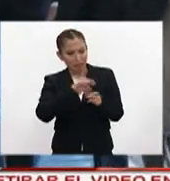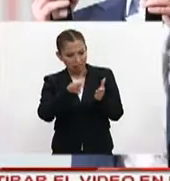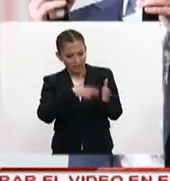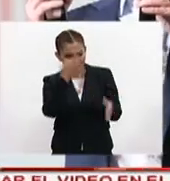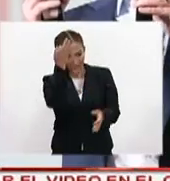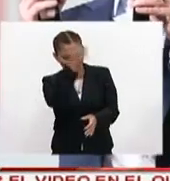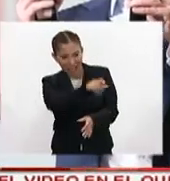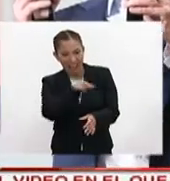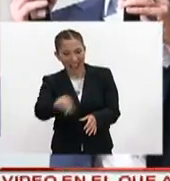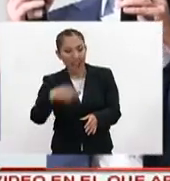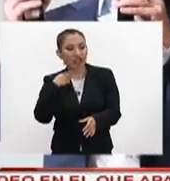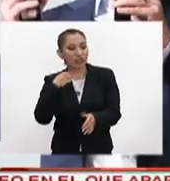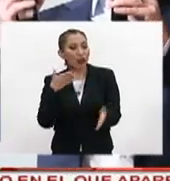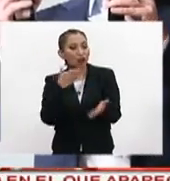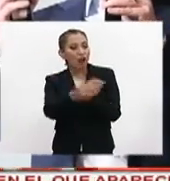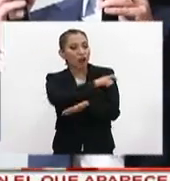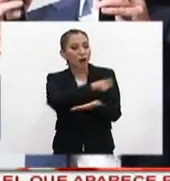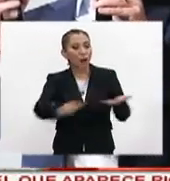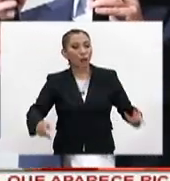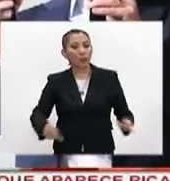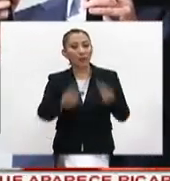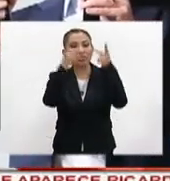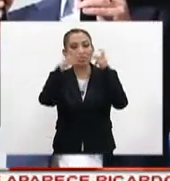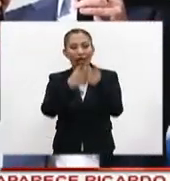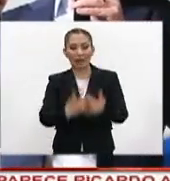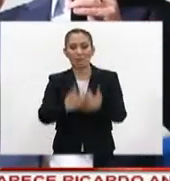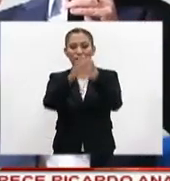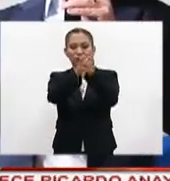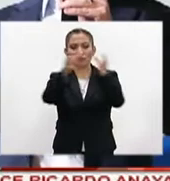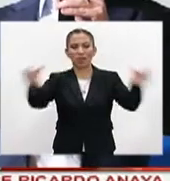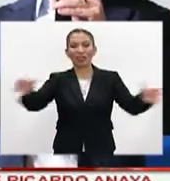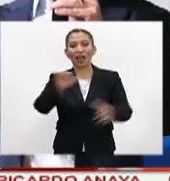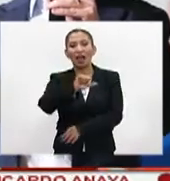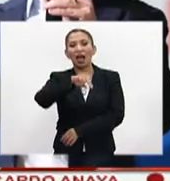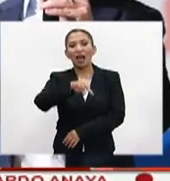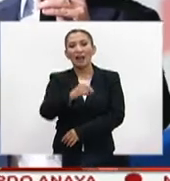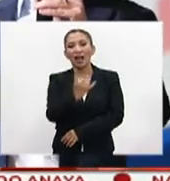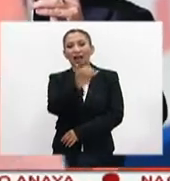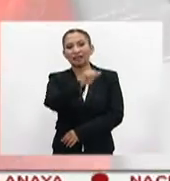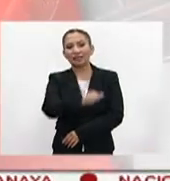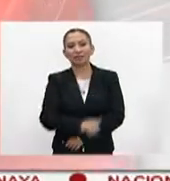firma del notario que participó en la compraventa de la nave industrial de Ricardo Anaya.